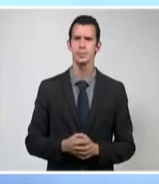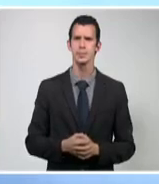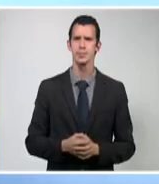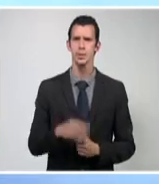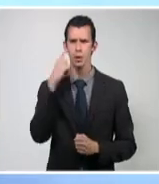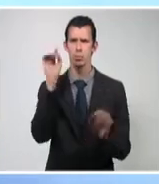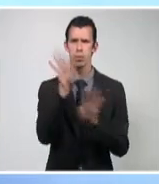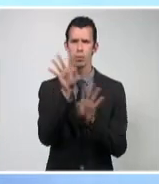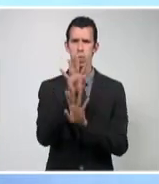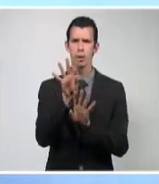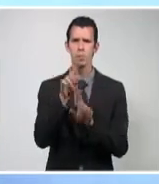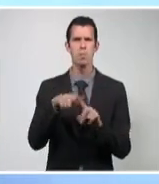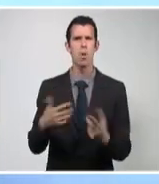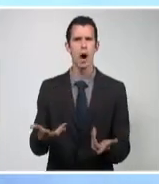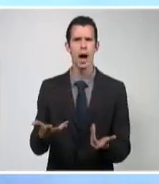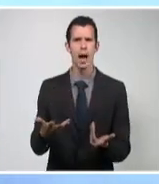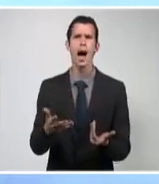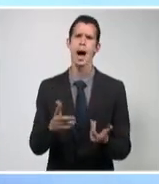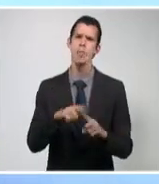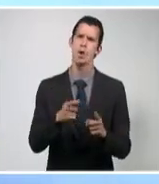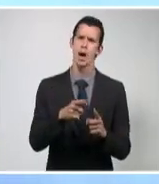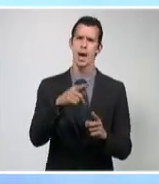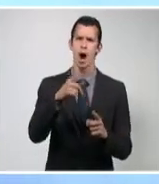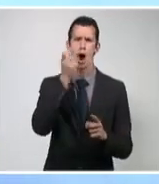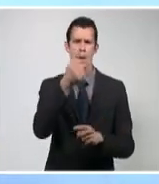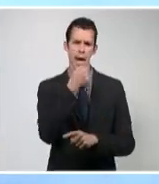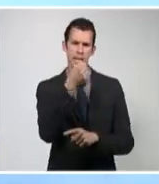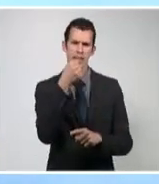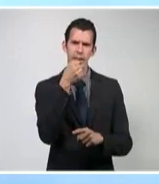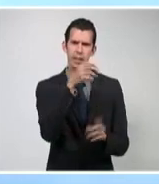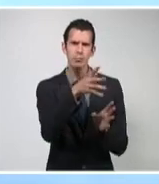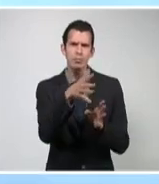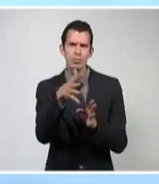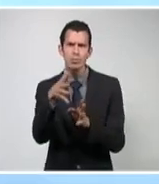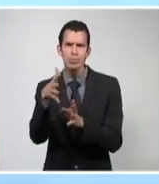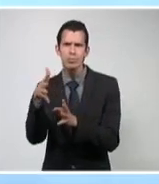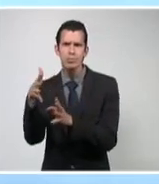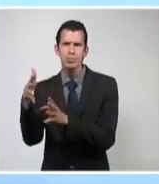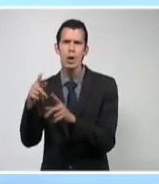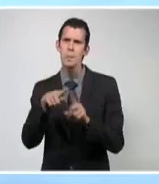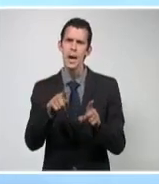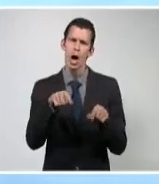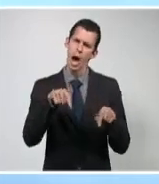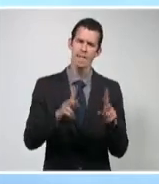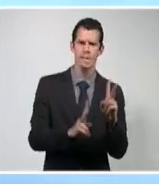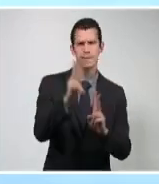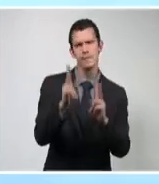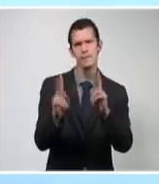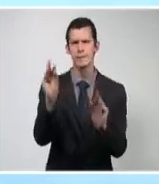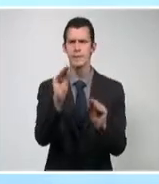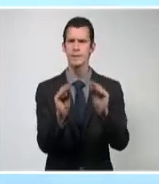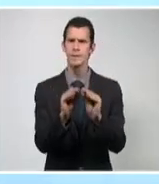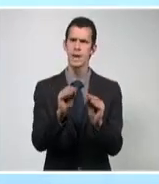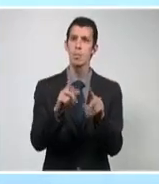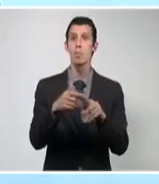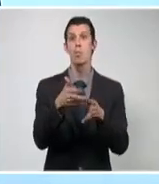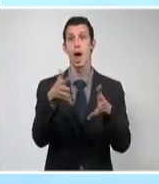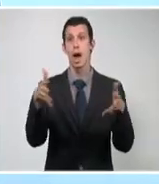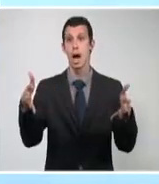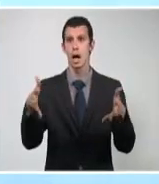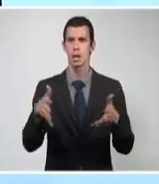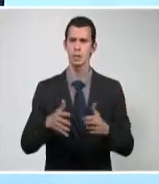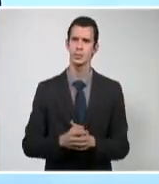está editada, que no está completa. Bueno, me gustaría verla completa. Me pregunto si viéndola completa en alguna parte él diga entonces que esto que hemos